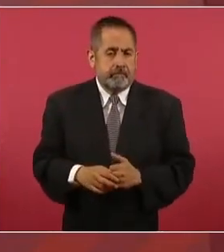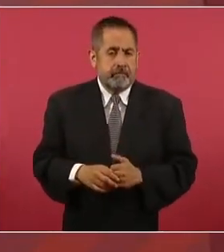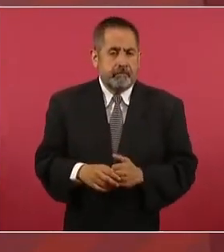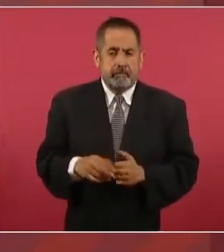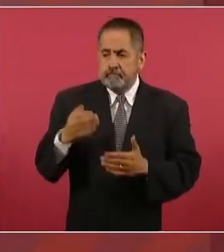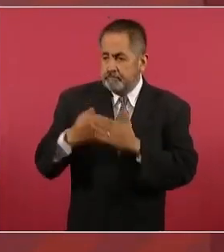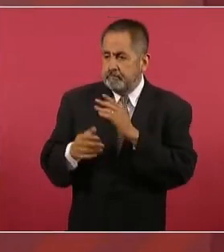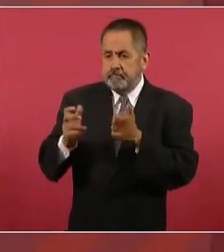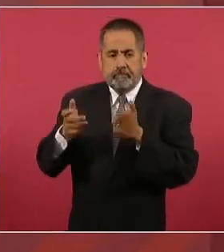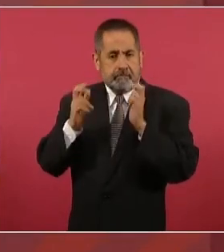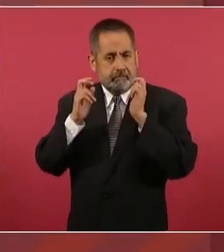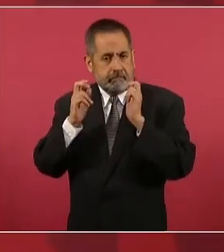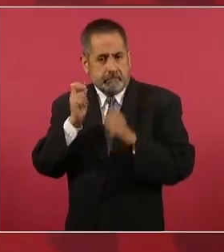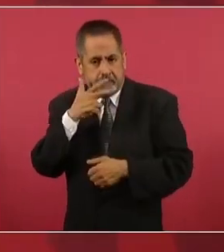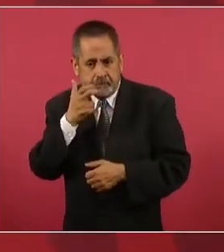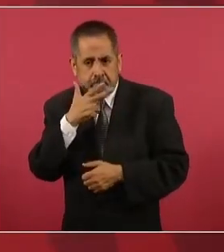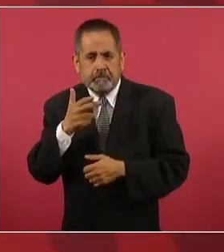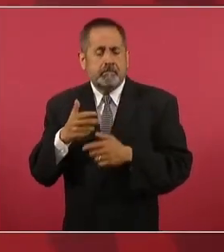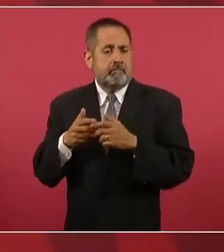Chihuahua o Tlaxcala